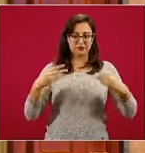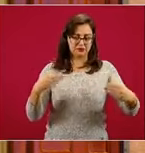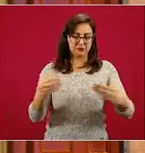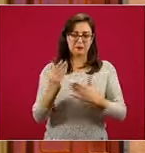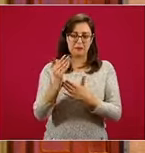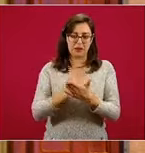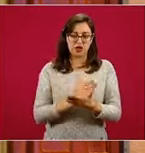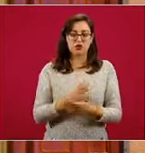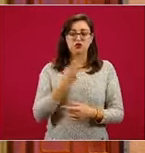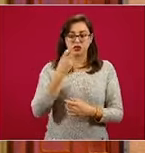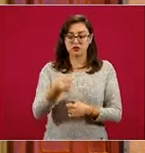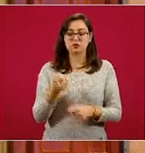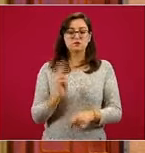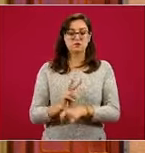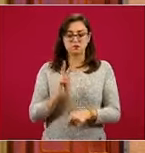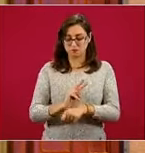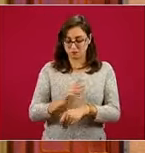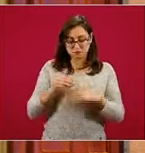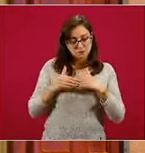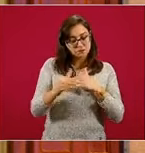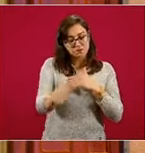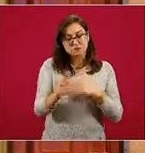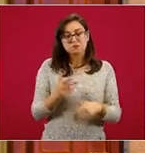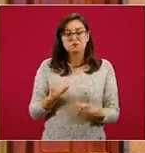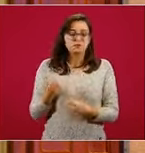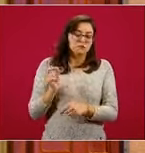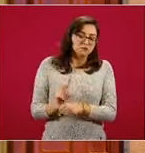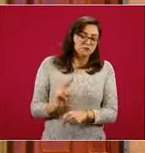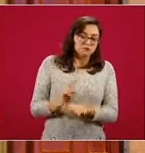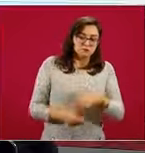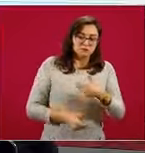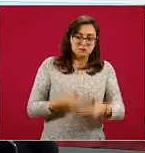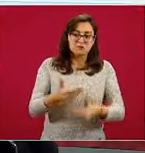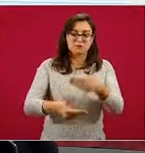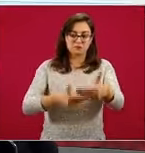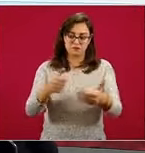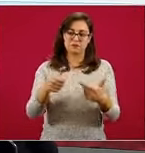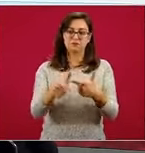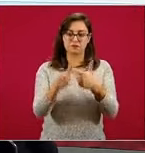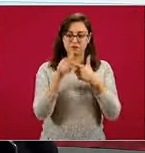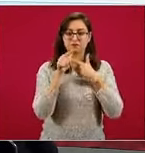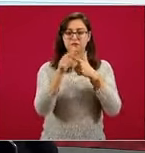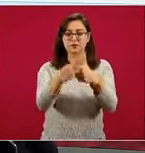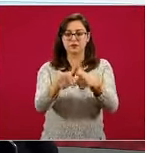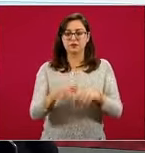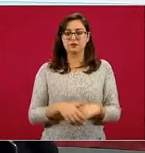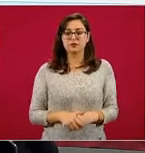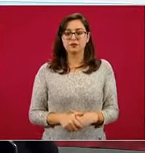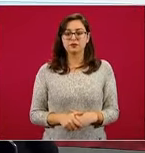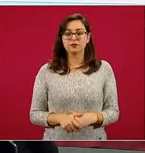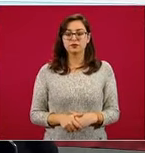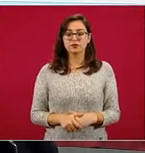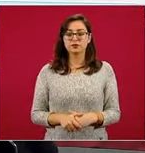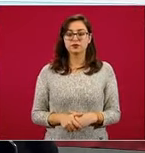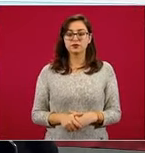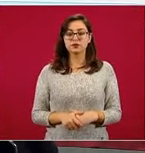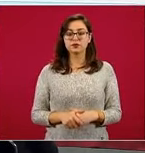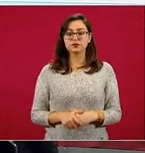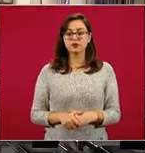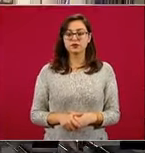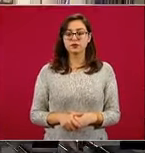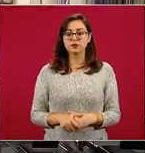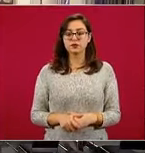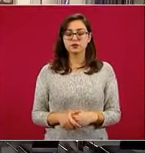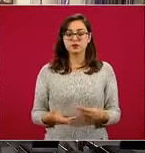Vamos a seguir observando en la semana cómo se continúa comportando este porcentaje. Pasemos ahora sí a la